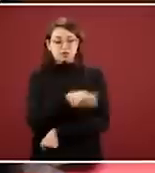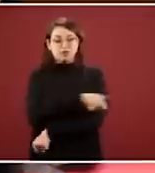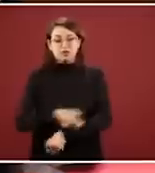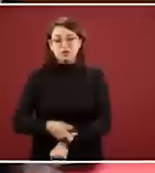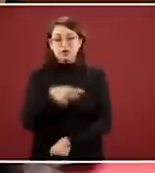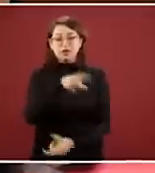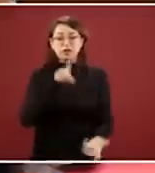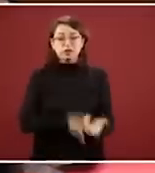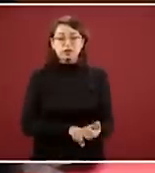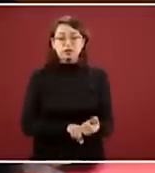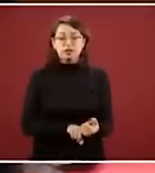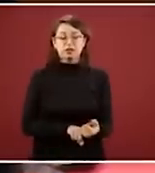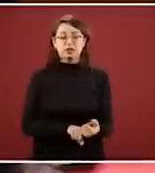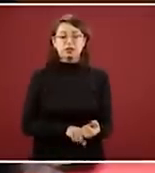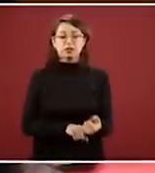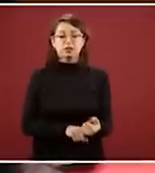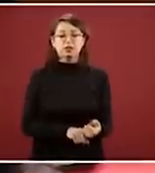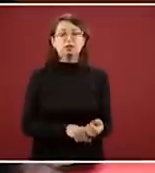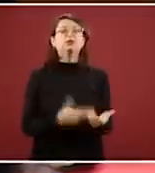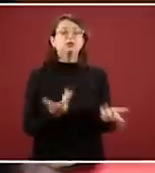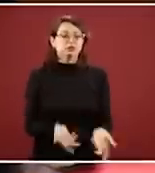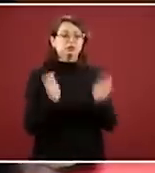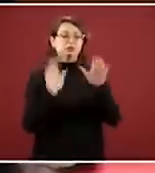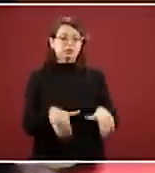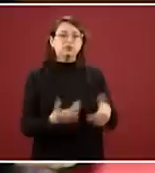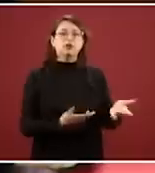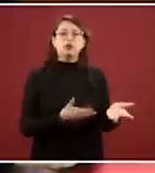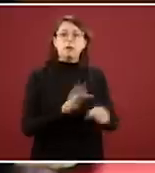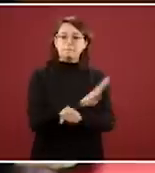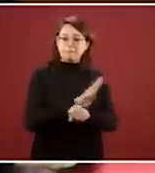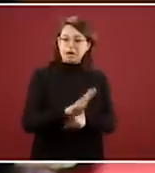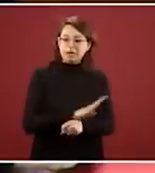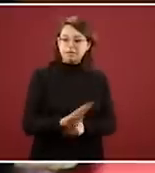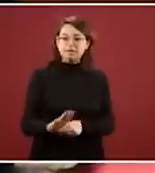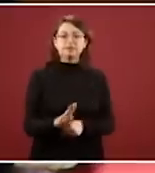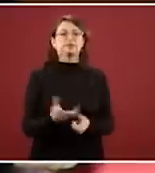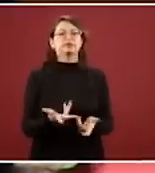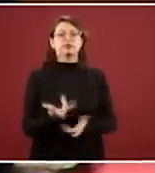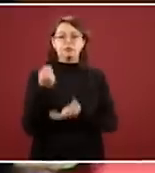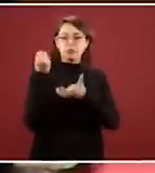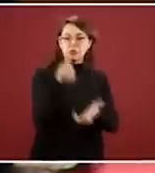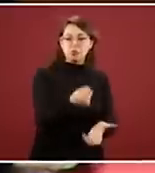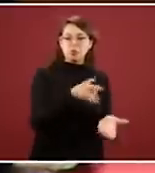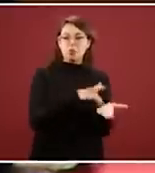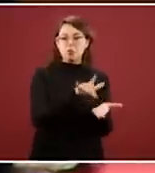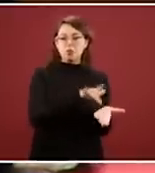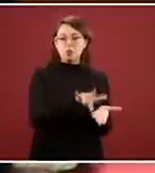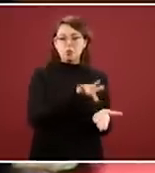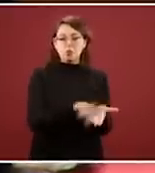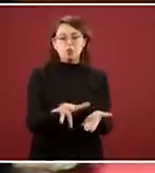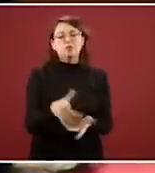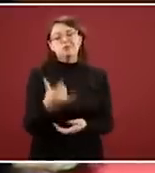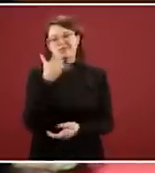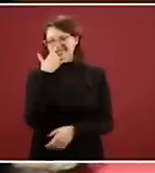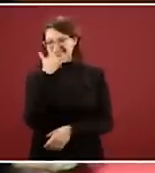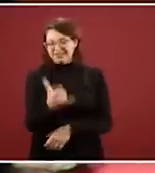teniendo pues obra y beneficios también de los recursos públicos. Misteriosamente